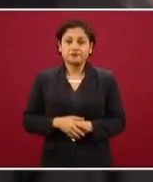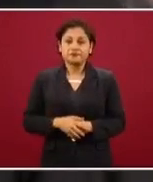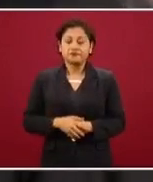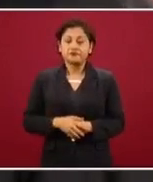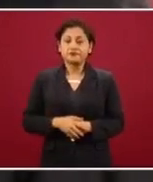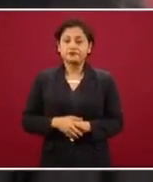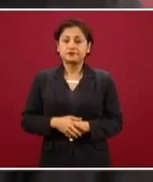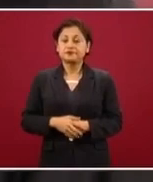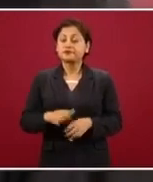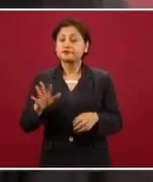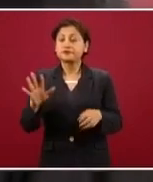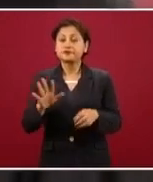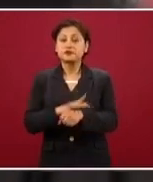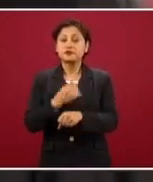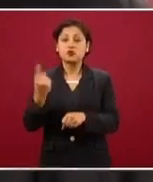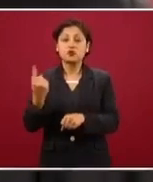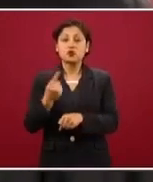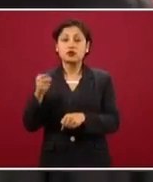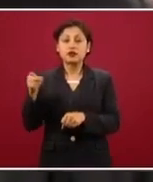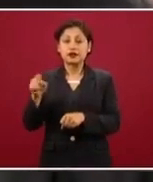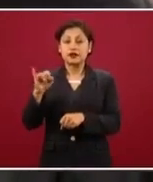porque no se descentralizó,